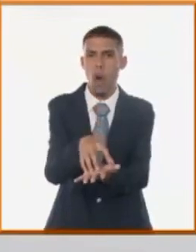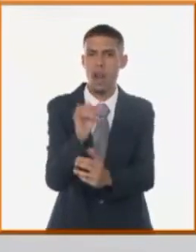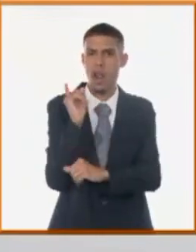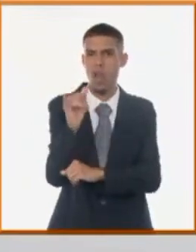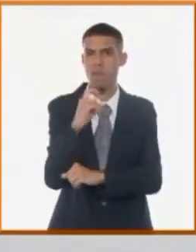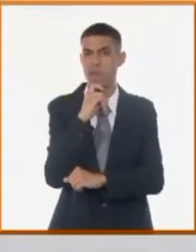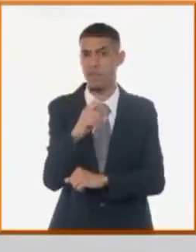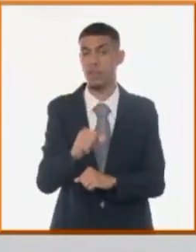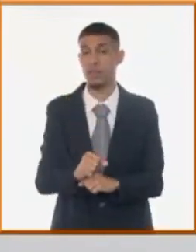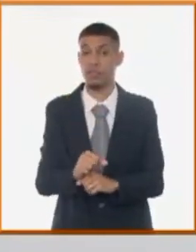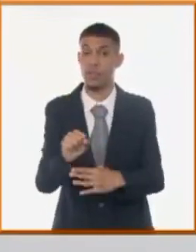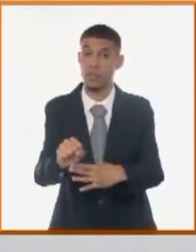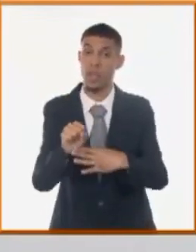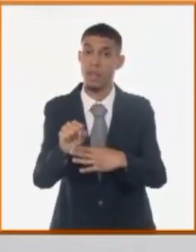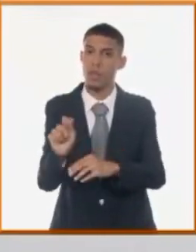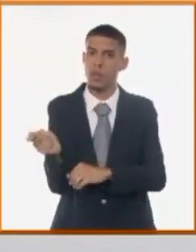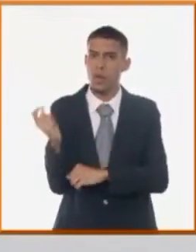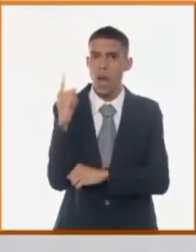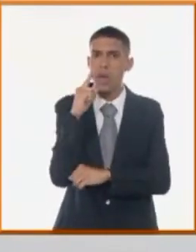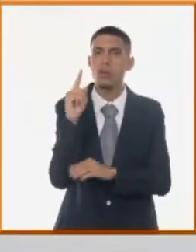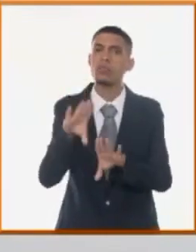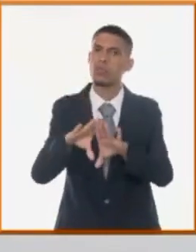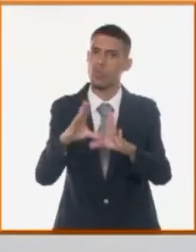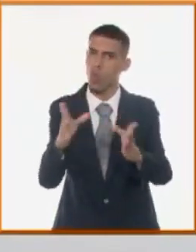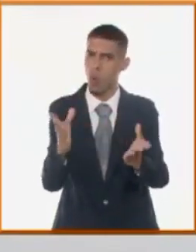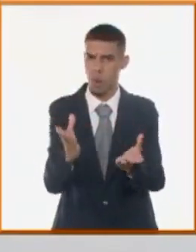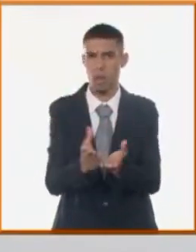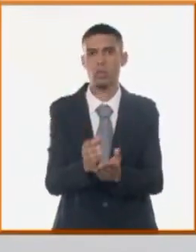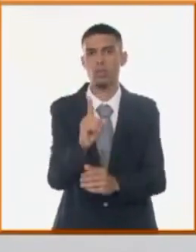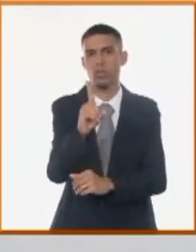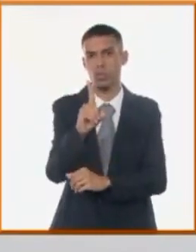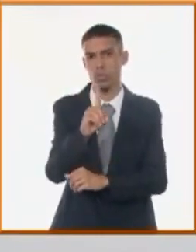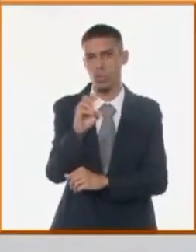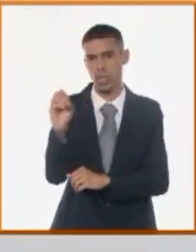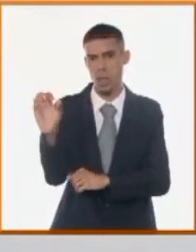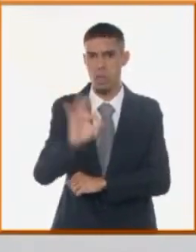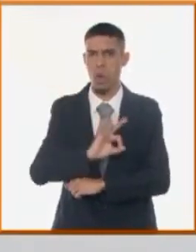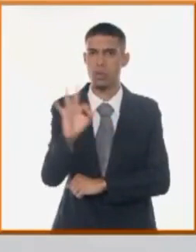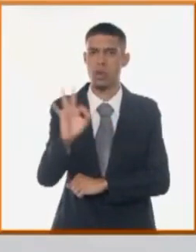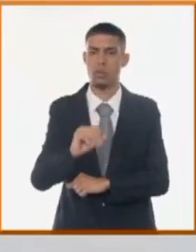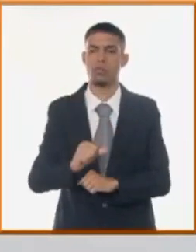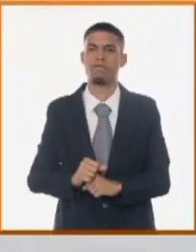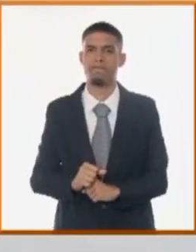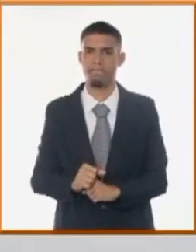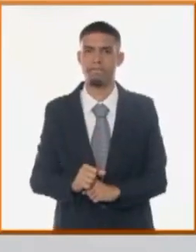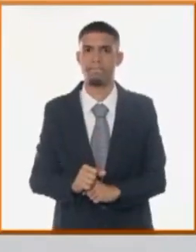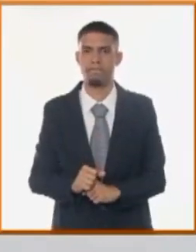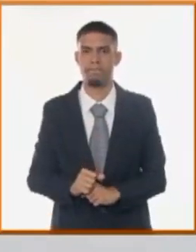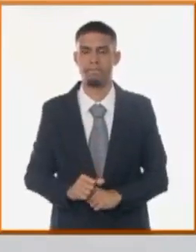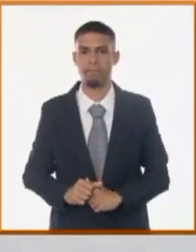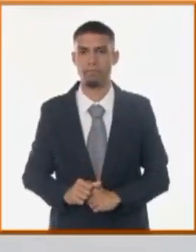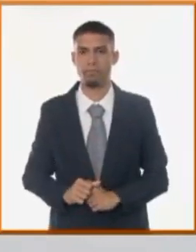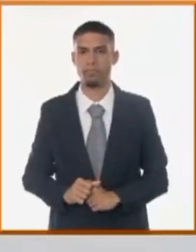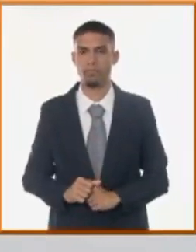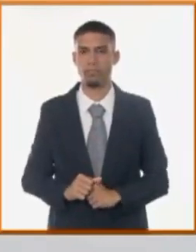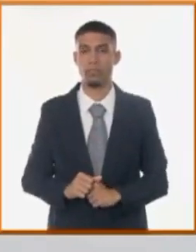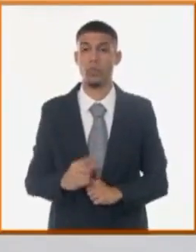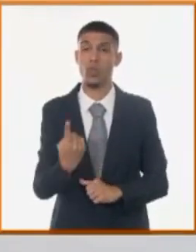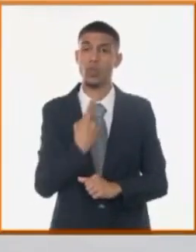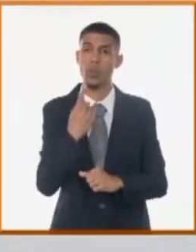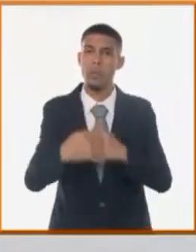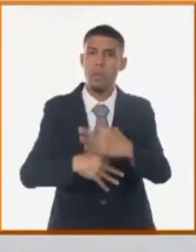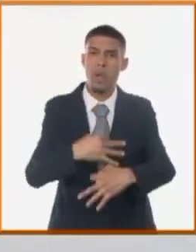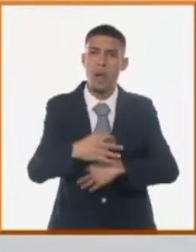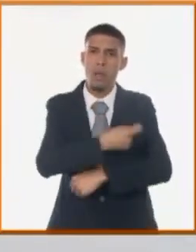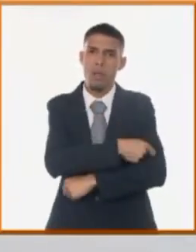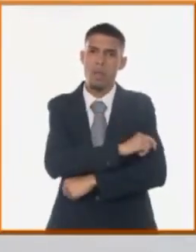vista en los servicios de radio, sí cubrimos el 100% del territorio poblacional. Paradójicamente, cuando hablamos de población, todavía nos falta